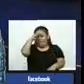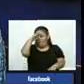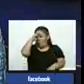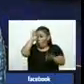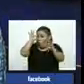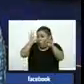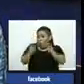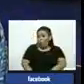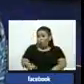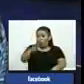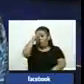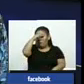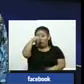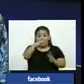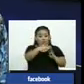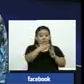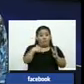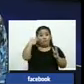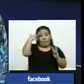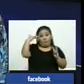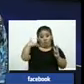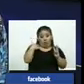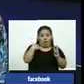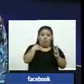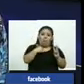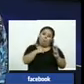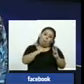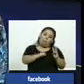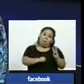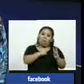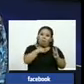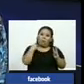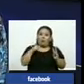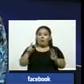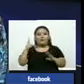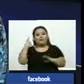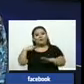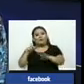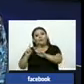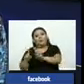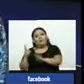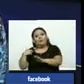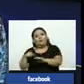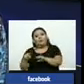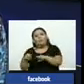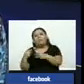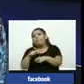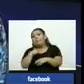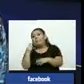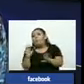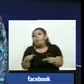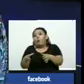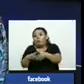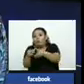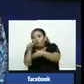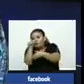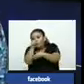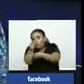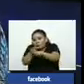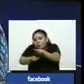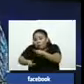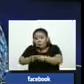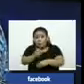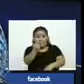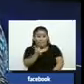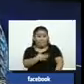Horror en México. 3 mujeres y 6 niños fueron asesinados en el norte de ese país a manos de grupos dedicados al narcotráfico. El presidente